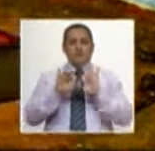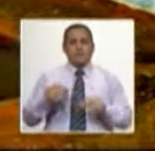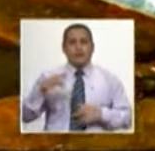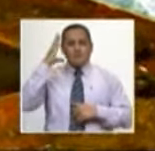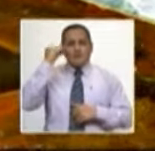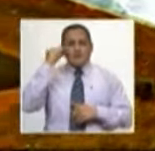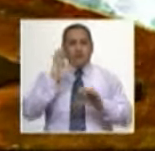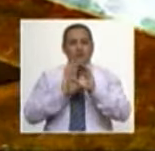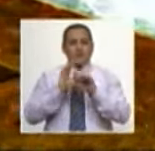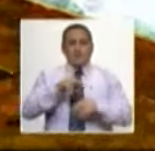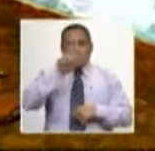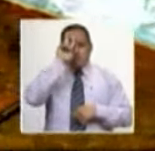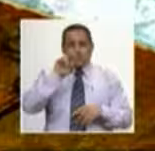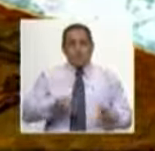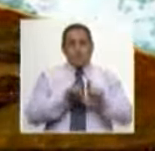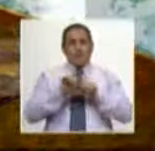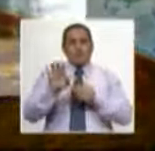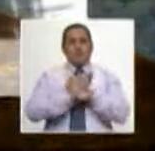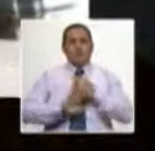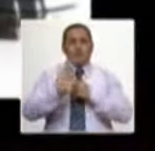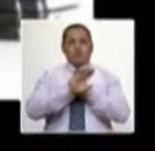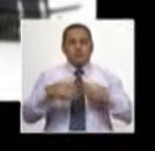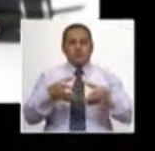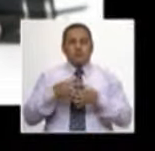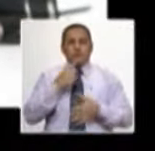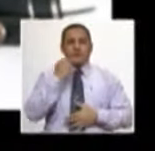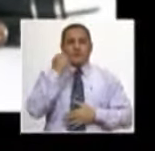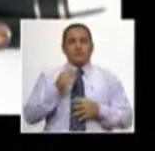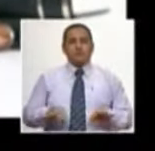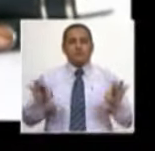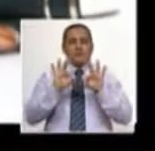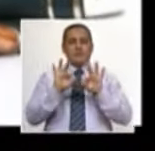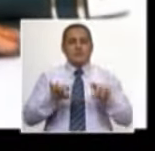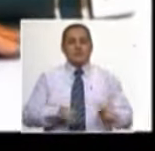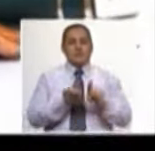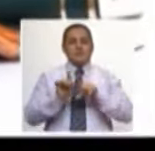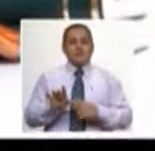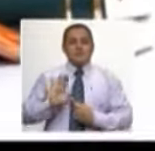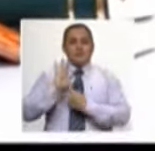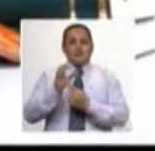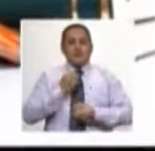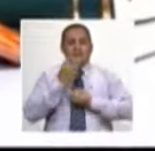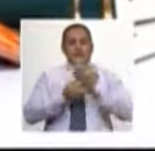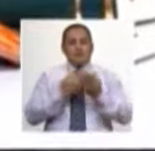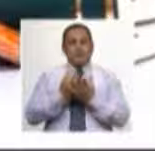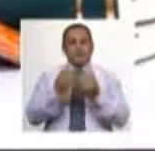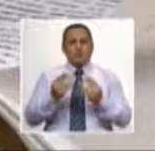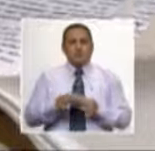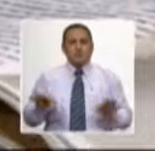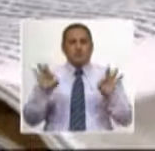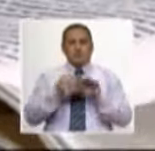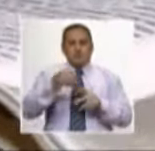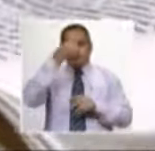jurisprudencia constitucional peruana en protección de este derecho fundamental, que se ve reflejado en los comentarios de gran rigor